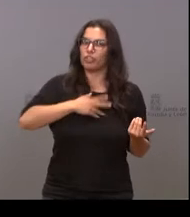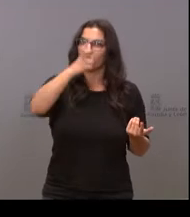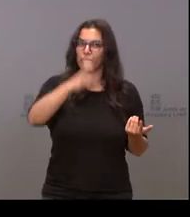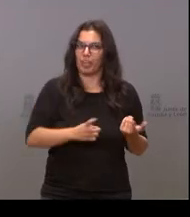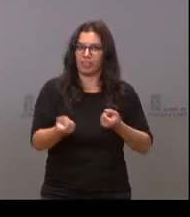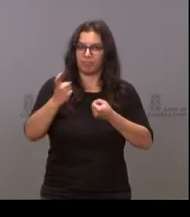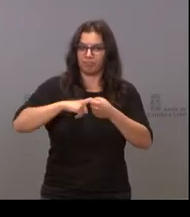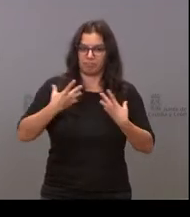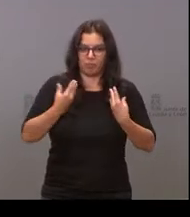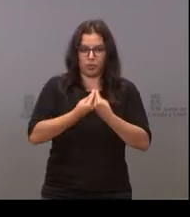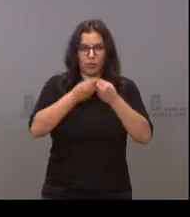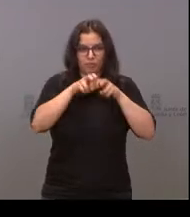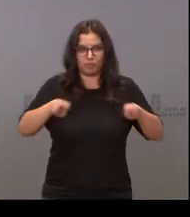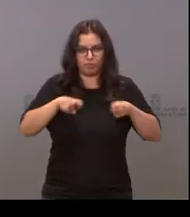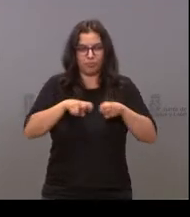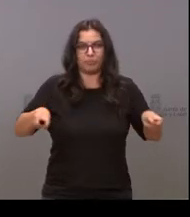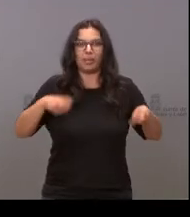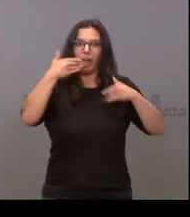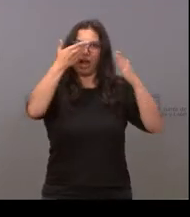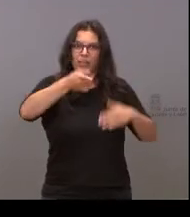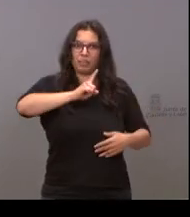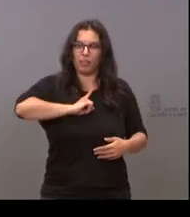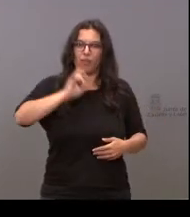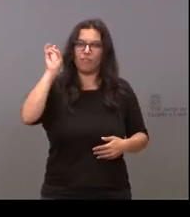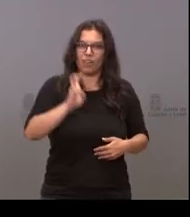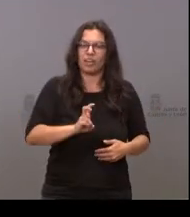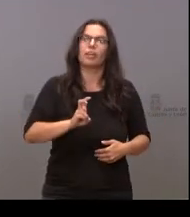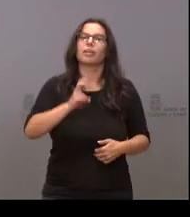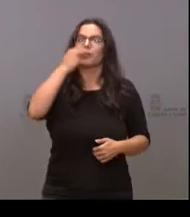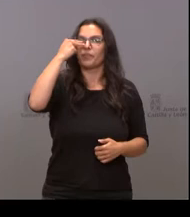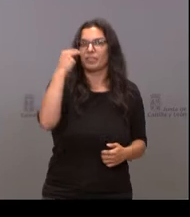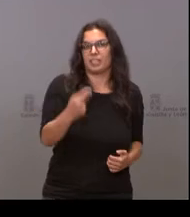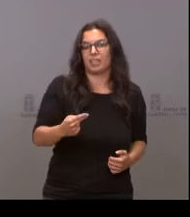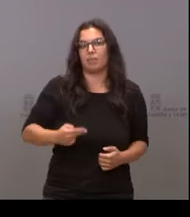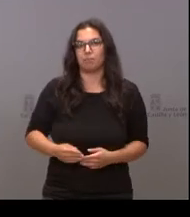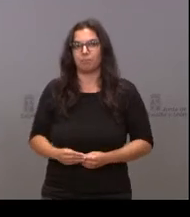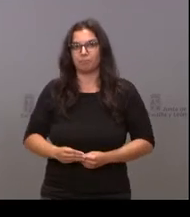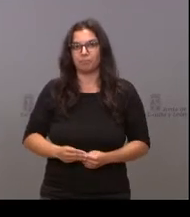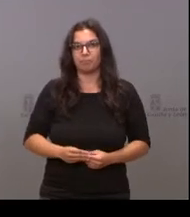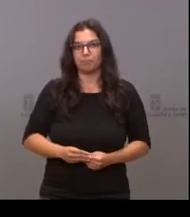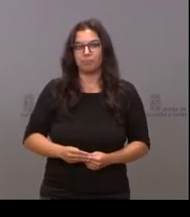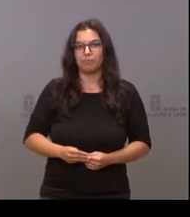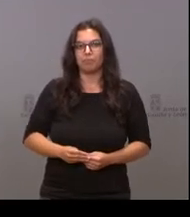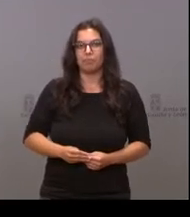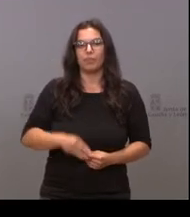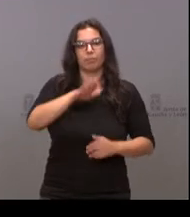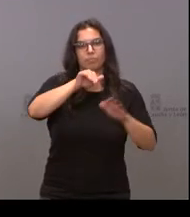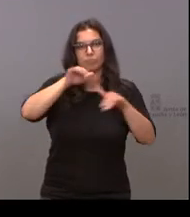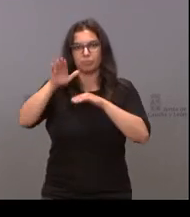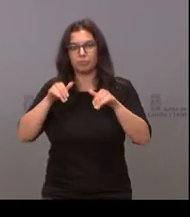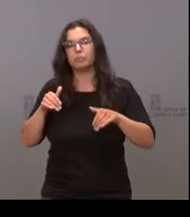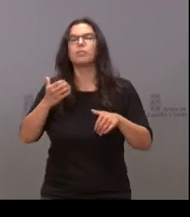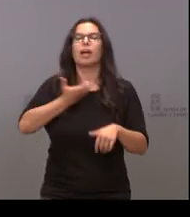y que tenga la atención de venir en persona a visitarnos a reunir a los alcaldes de alista y de